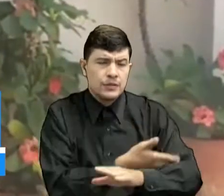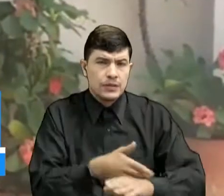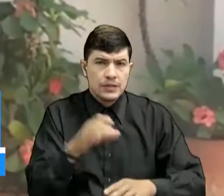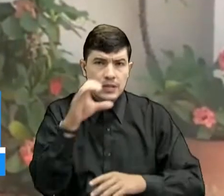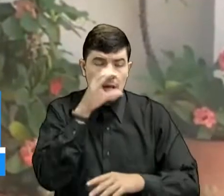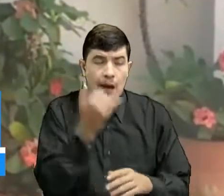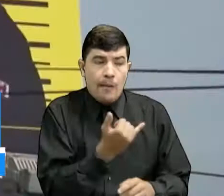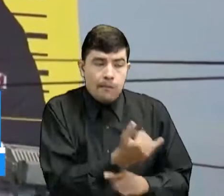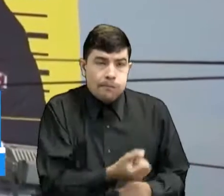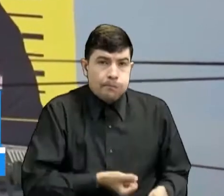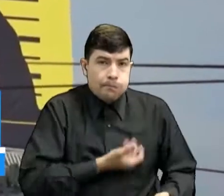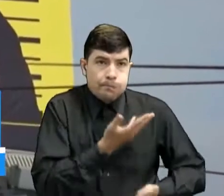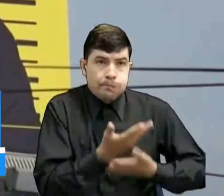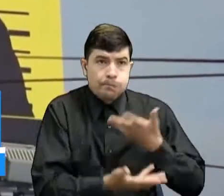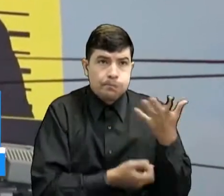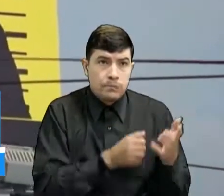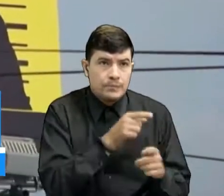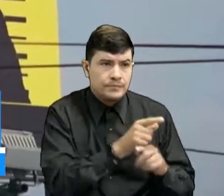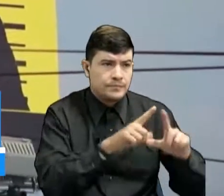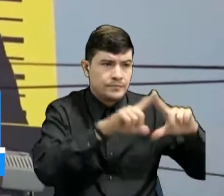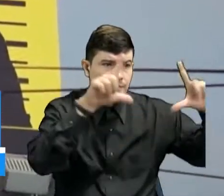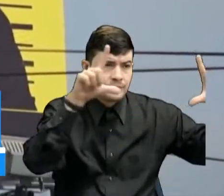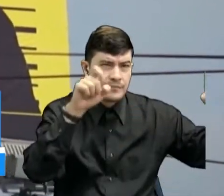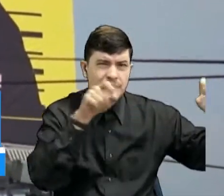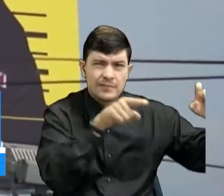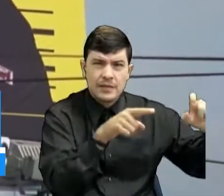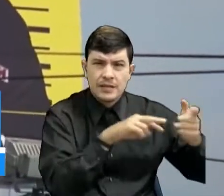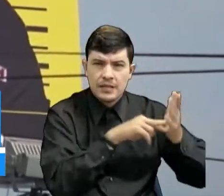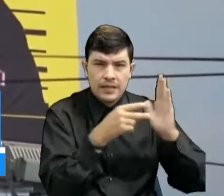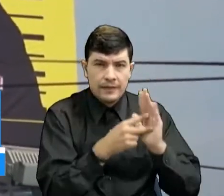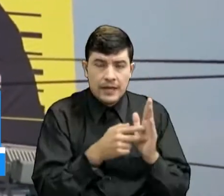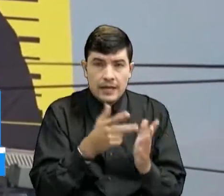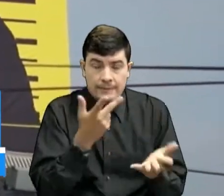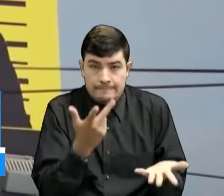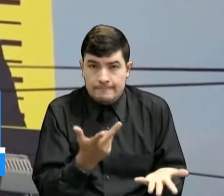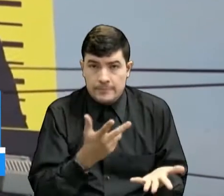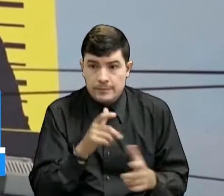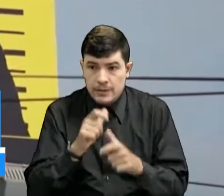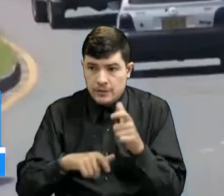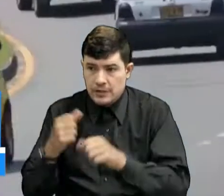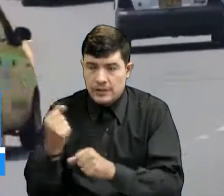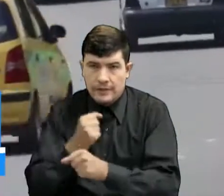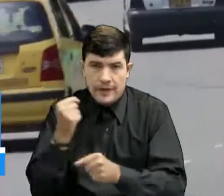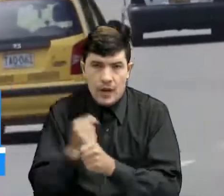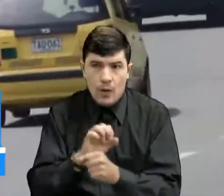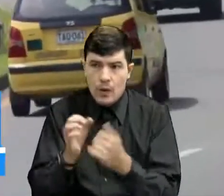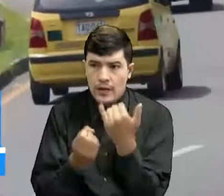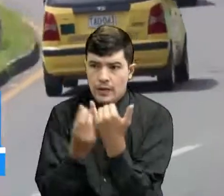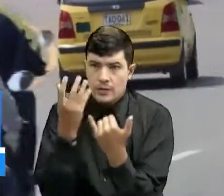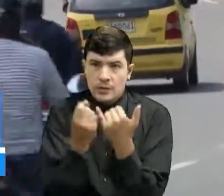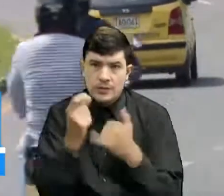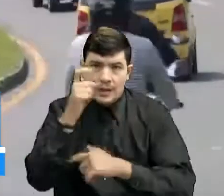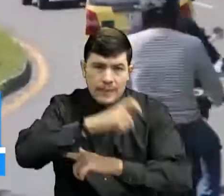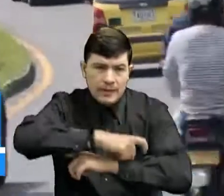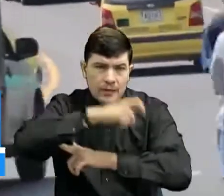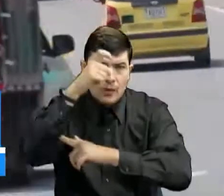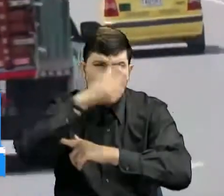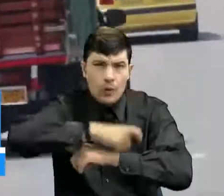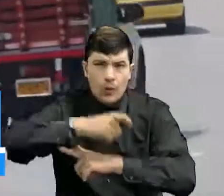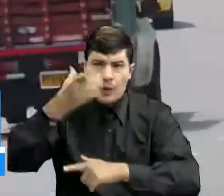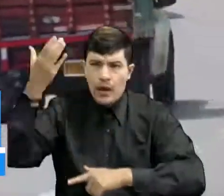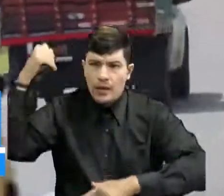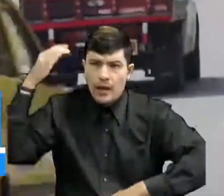una valla que manifiesta el inconformismo de los trabajadores en especial de la industria del petróleo que fueron